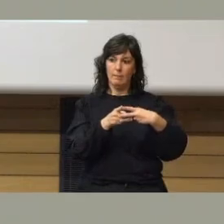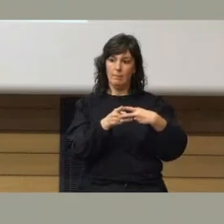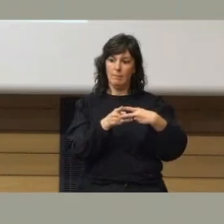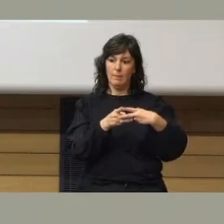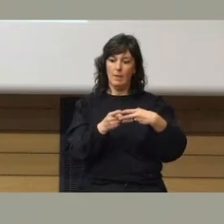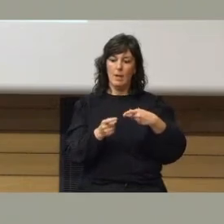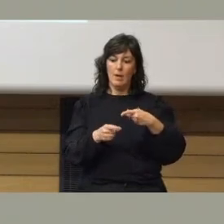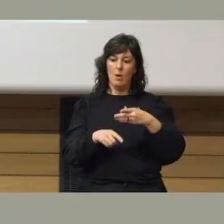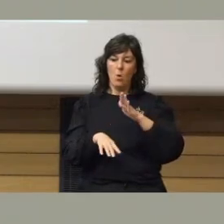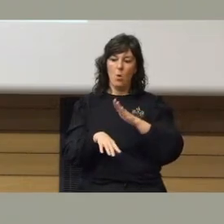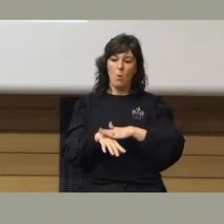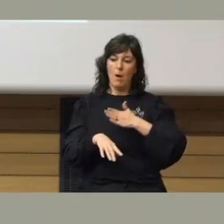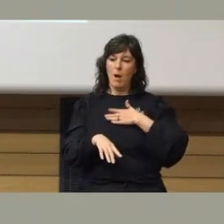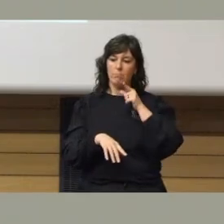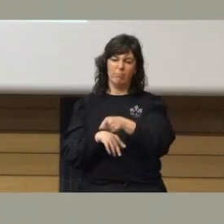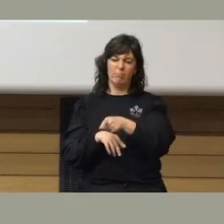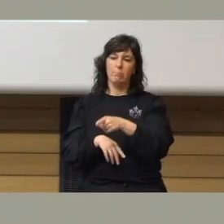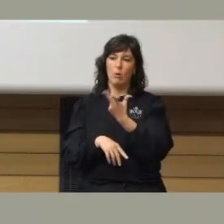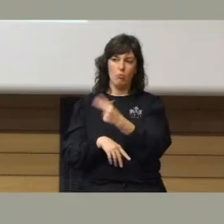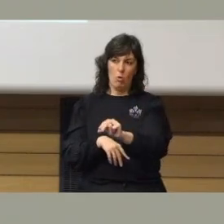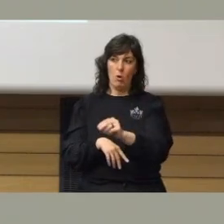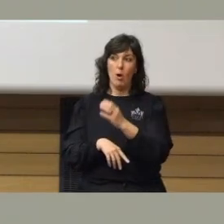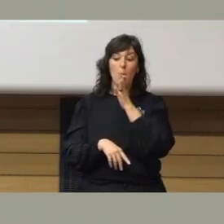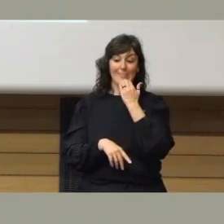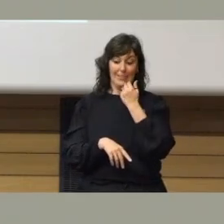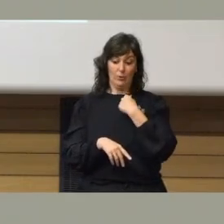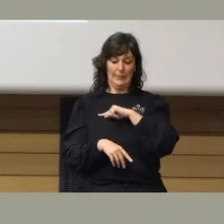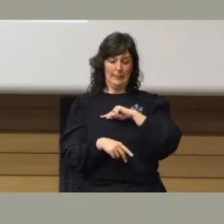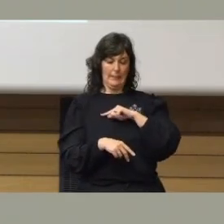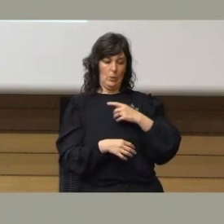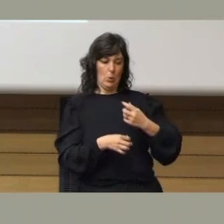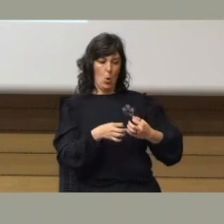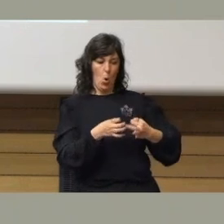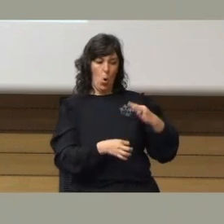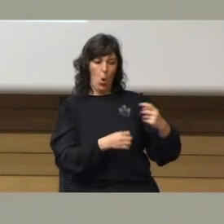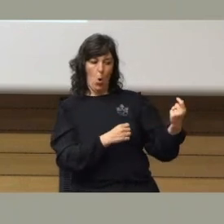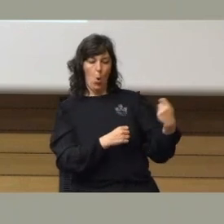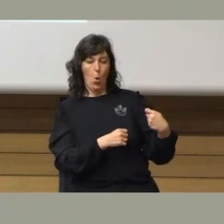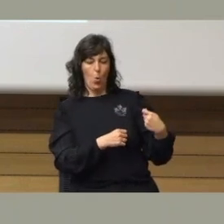consumen. Si yo siento que me juzgan, voy a pedir opinión, voy a pedir asesoramiento.